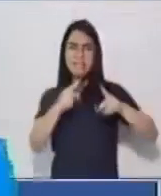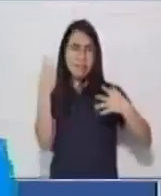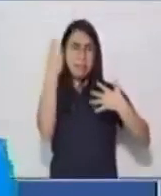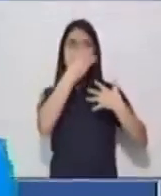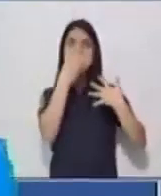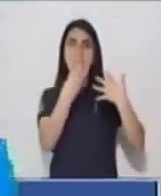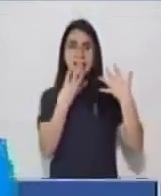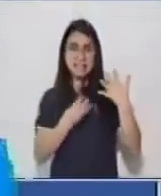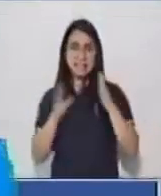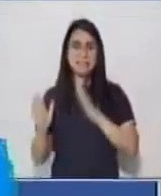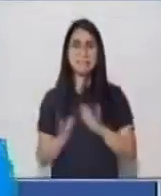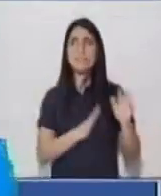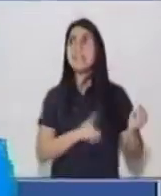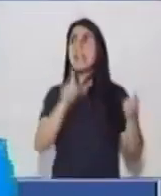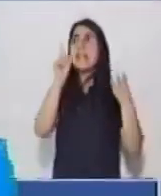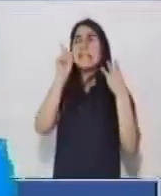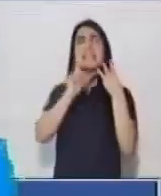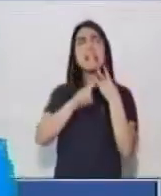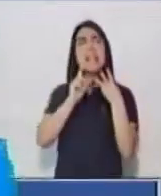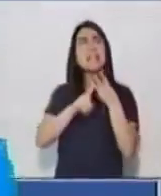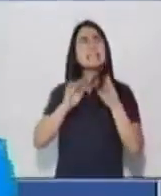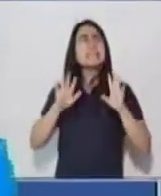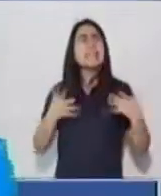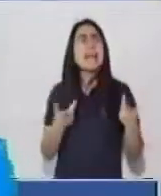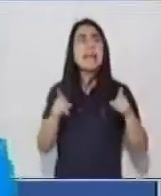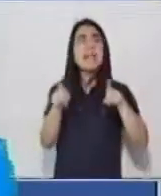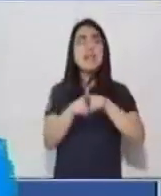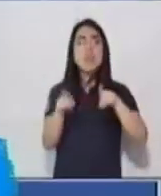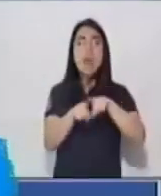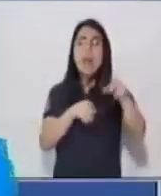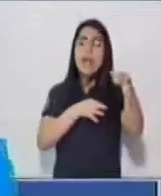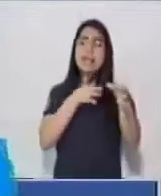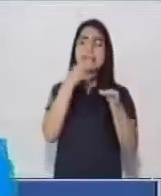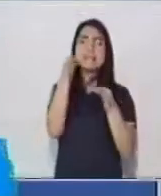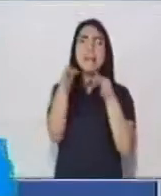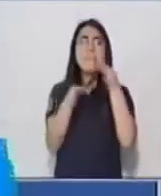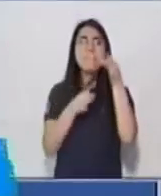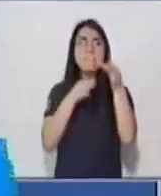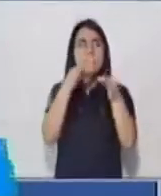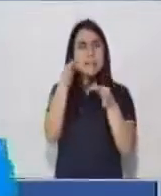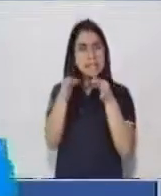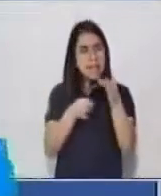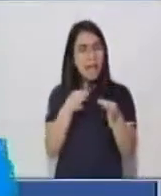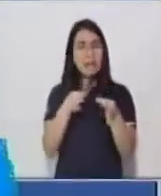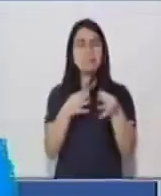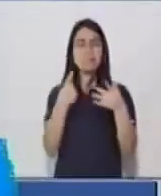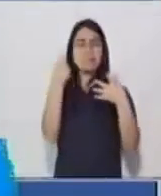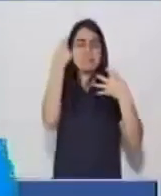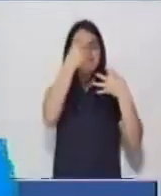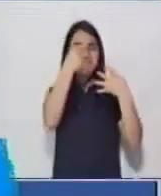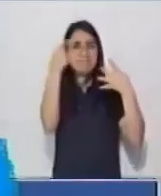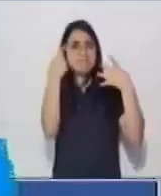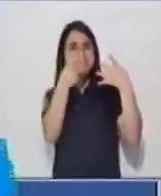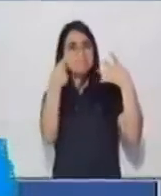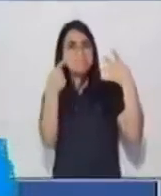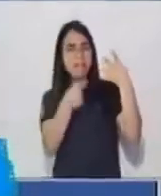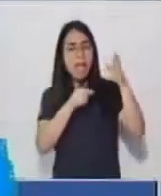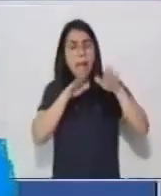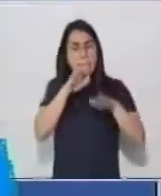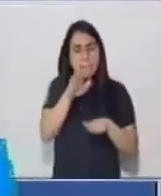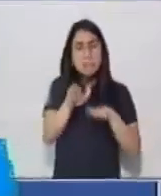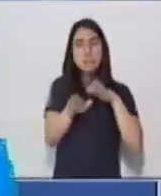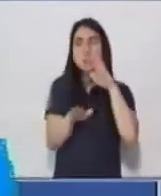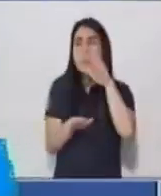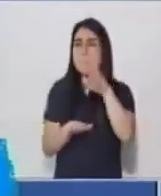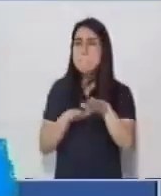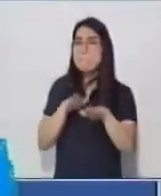a paso qué hacer para alcanzar la realización de la actividad descrita en el texto. Allí nos va a ir diciendo paso a